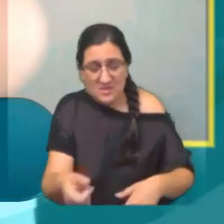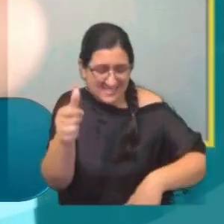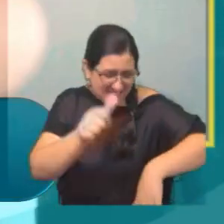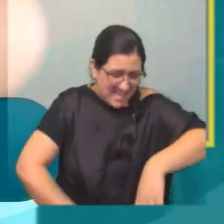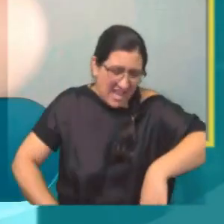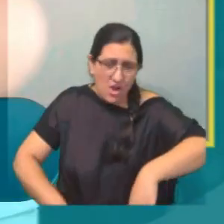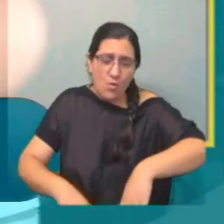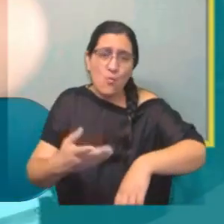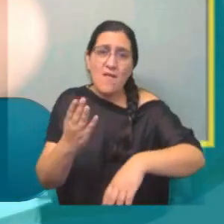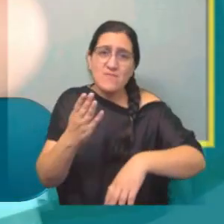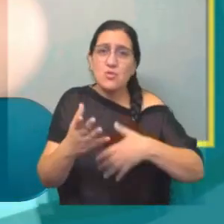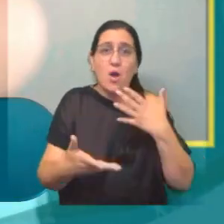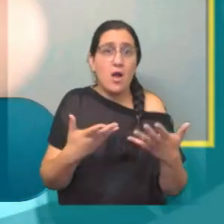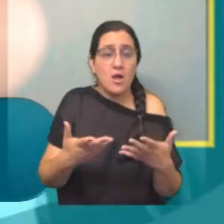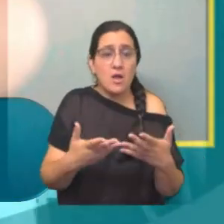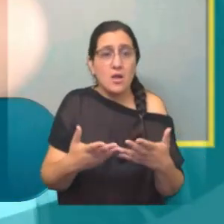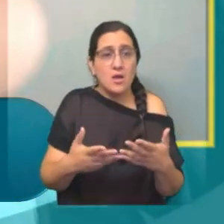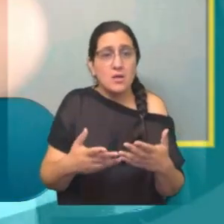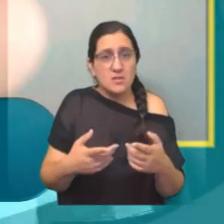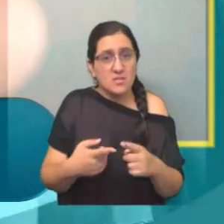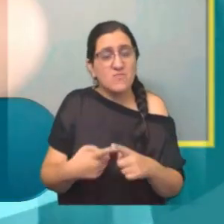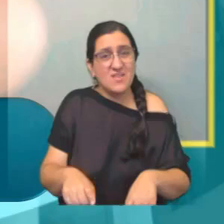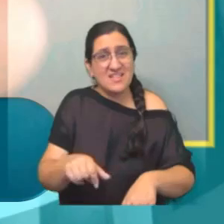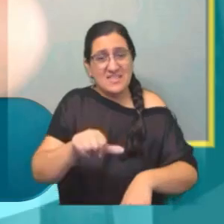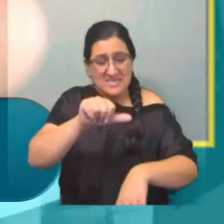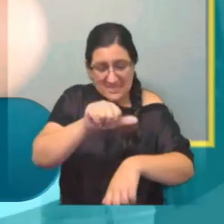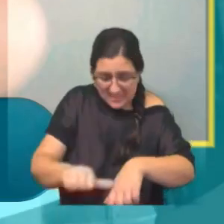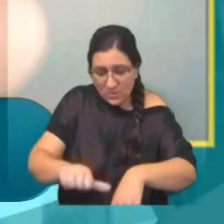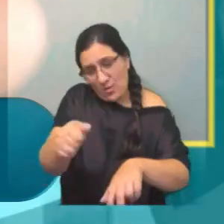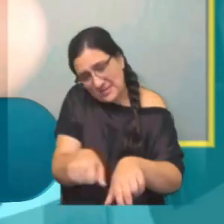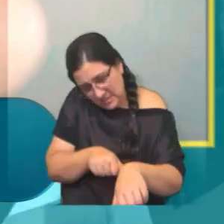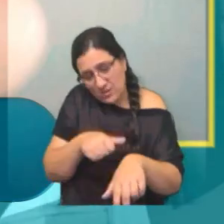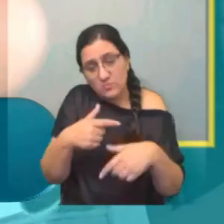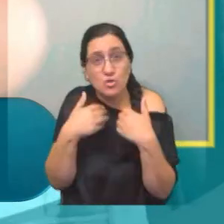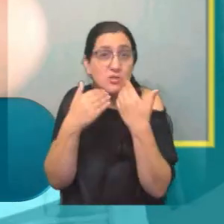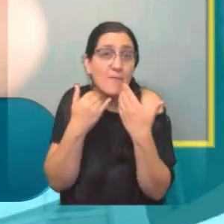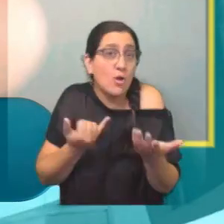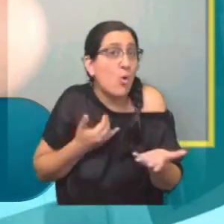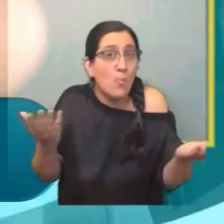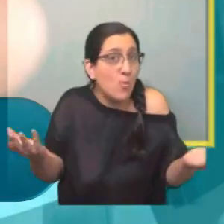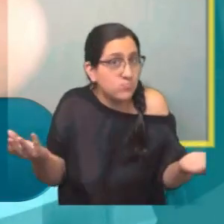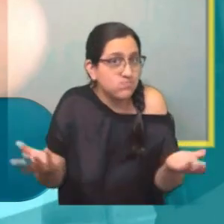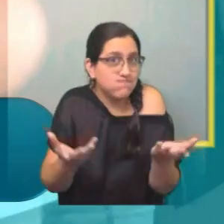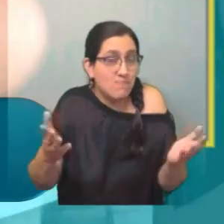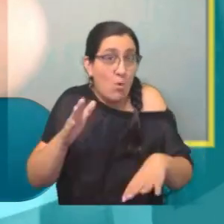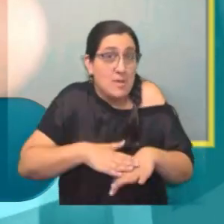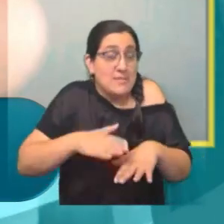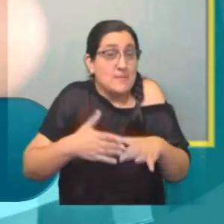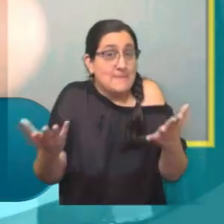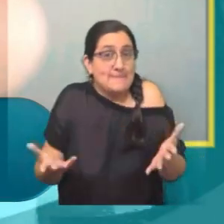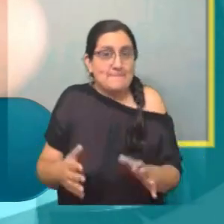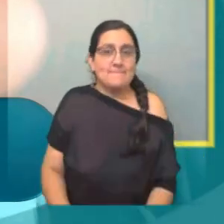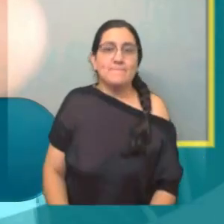con el vidrio del auto y muchas veces se atraviesan diferentes secciones en general y mucho más de un tipo de tejido. Tenemos varias más por